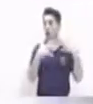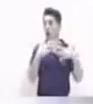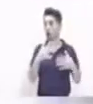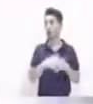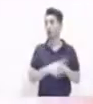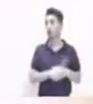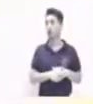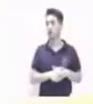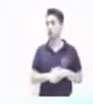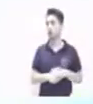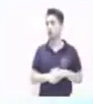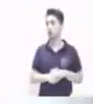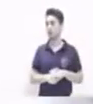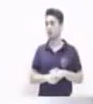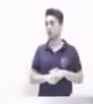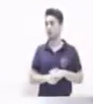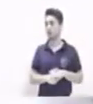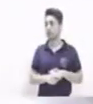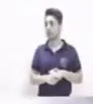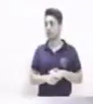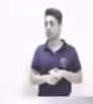que nos indica.